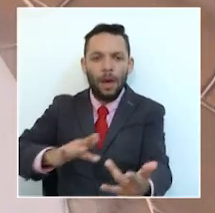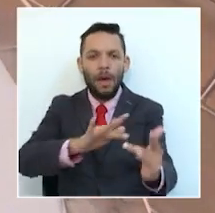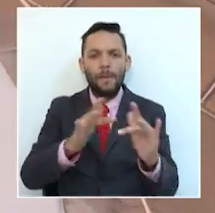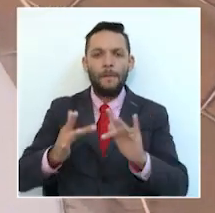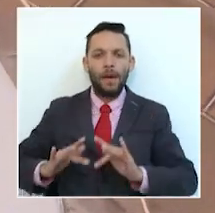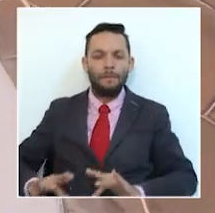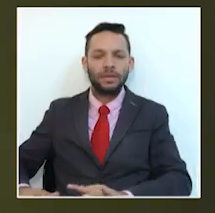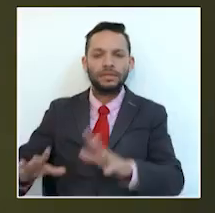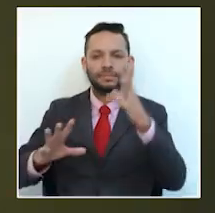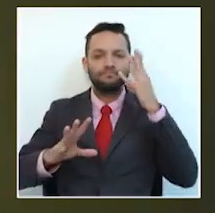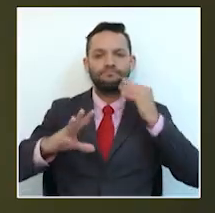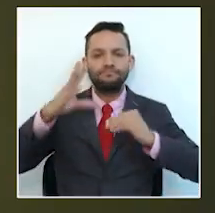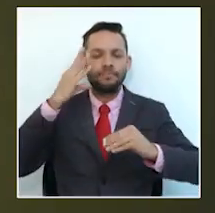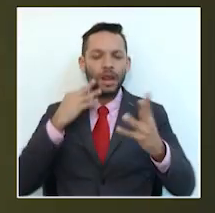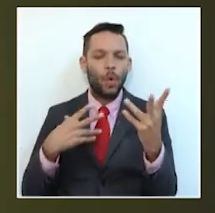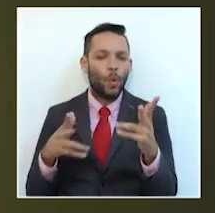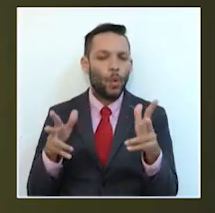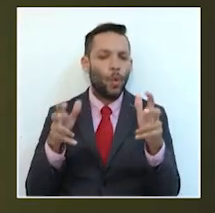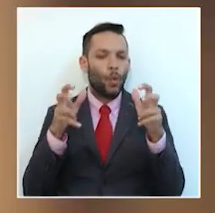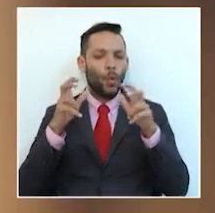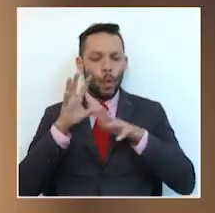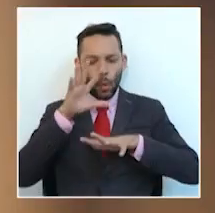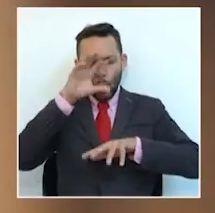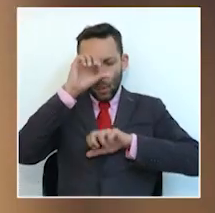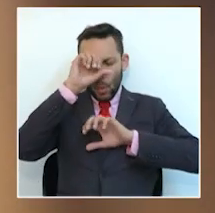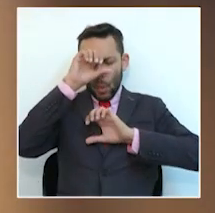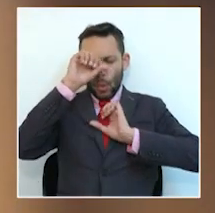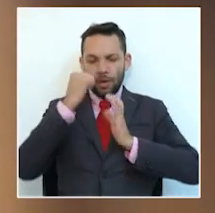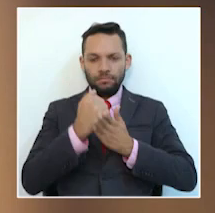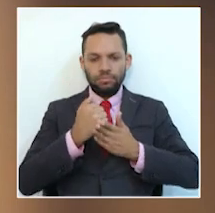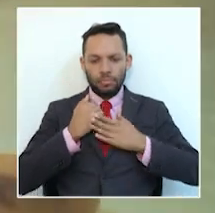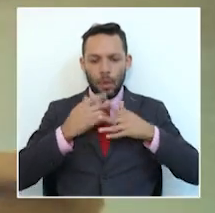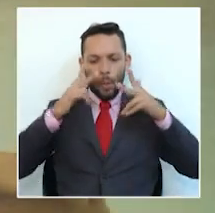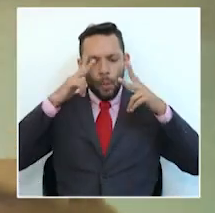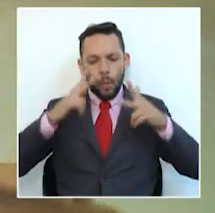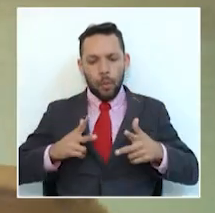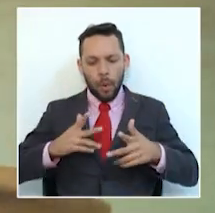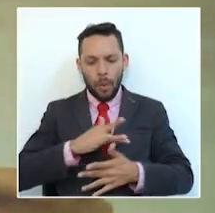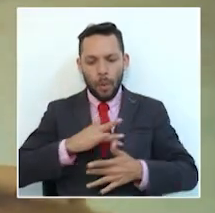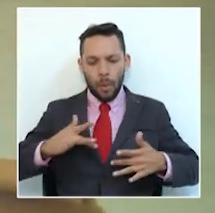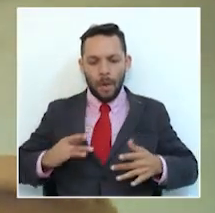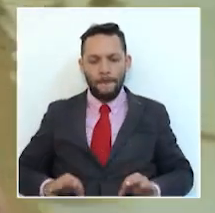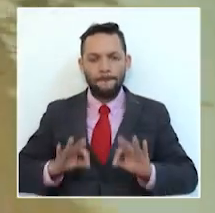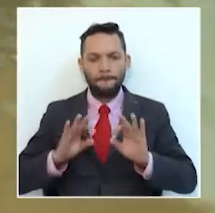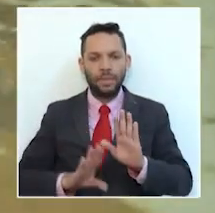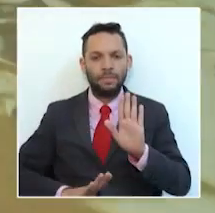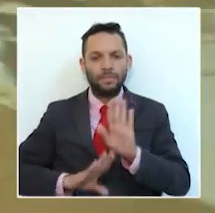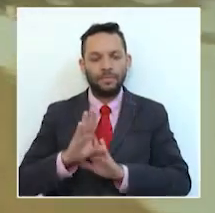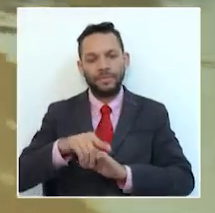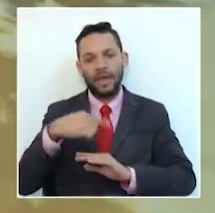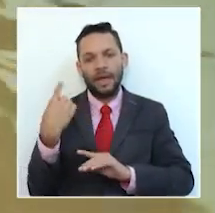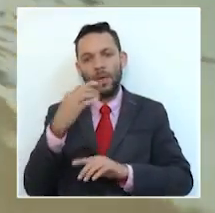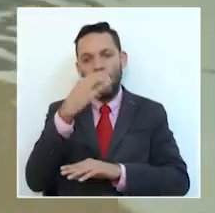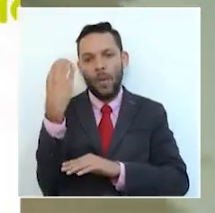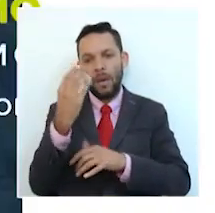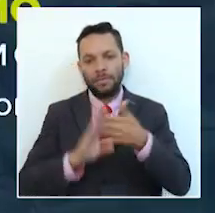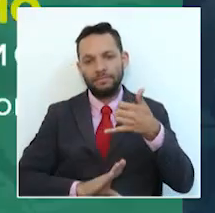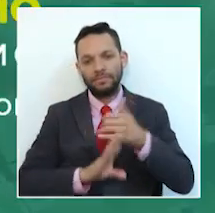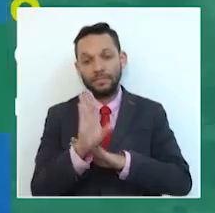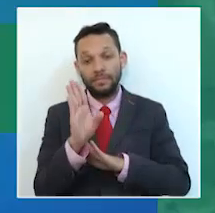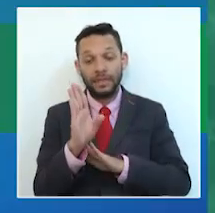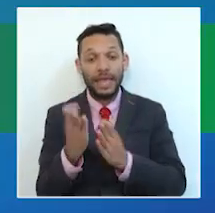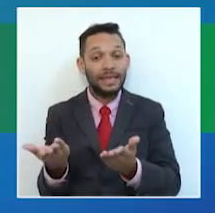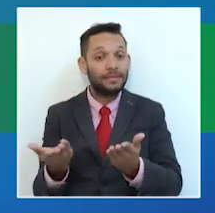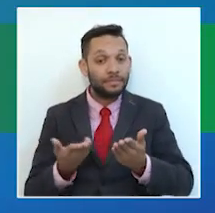la magia experiencial que te conecta con la naturaleza el descanso y el bienestar de la ruta termal de colombia los